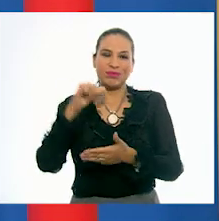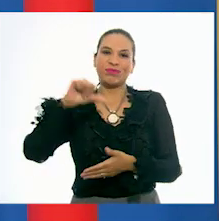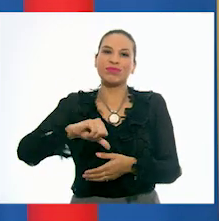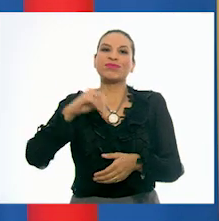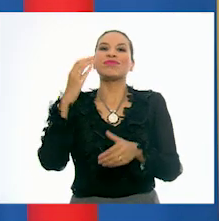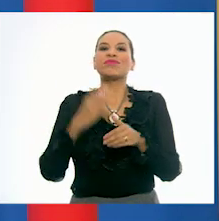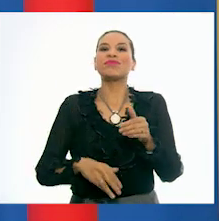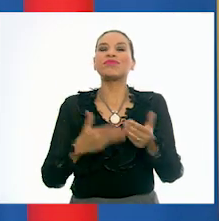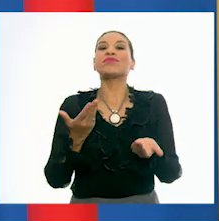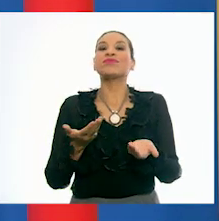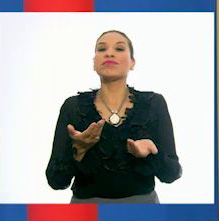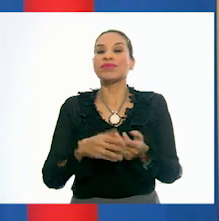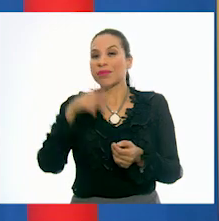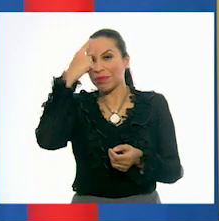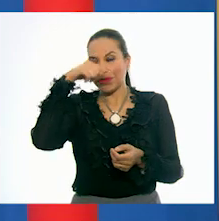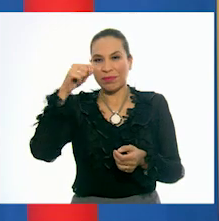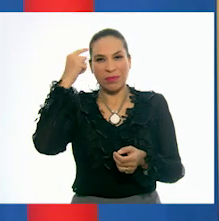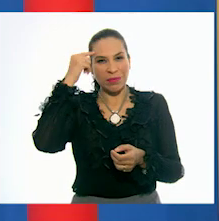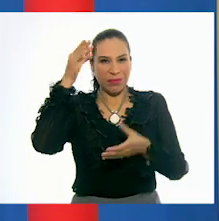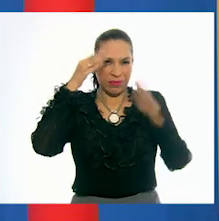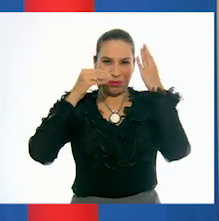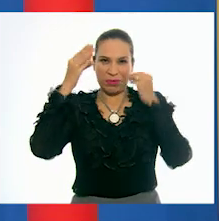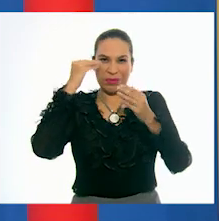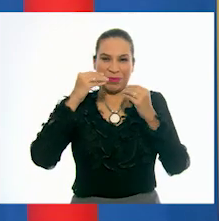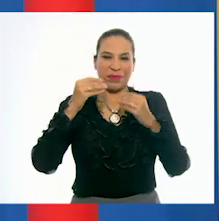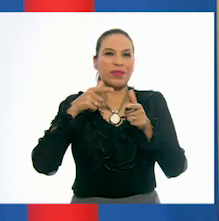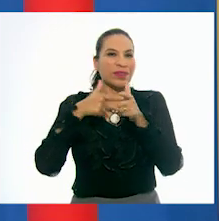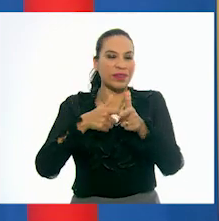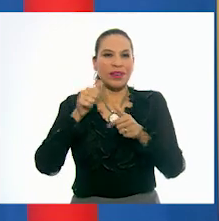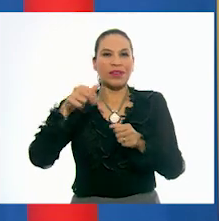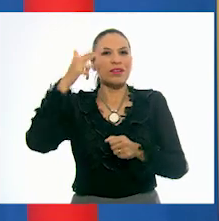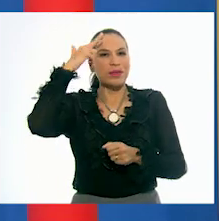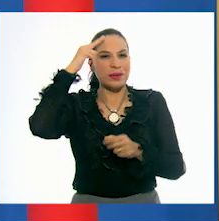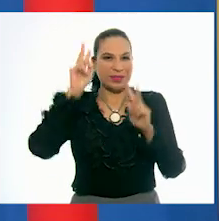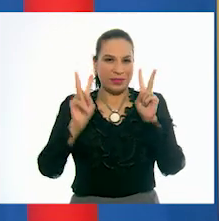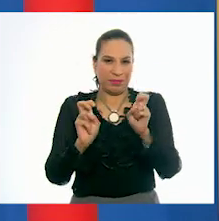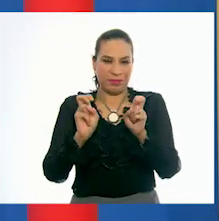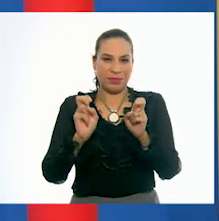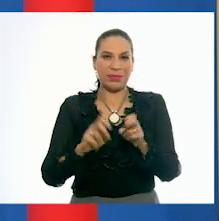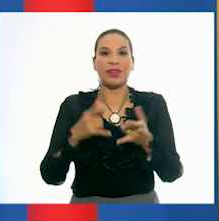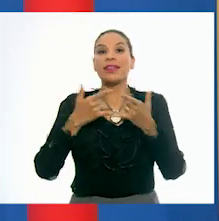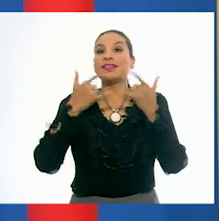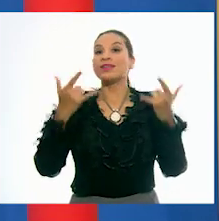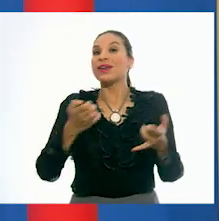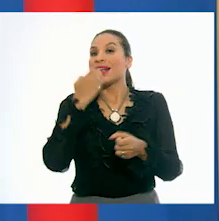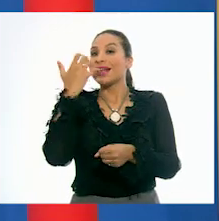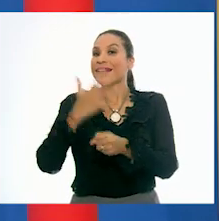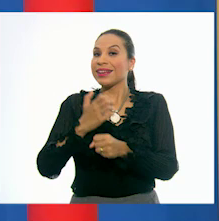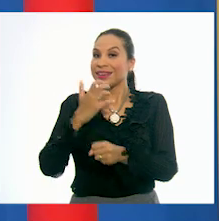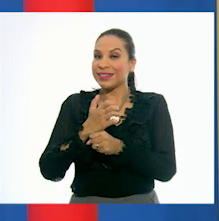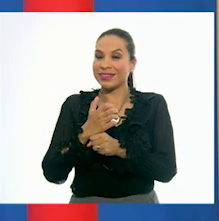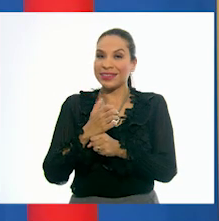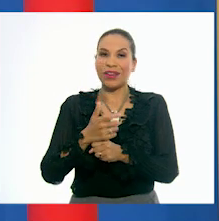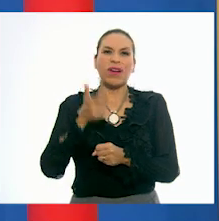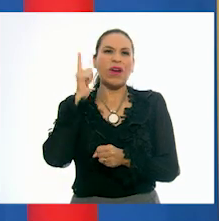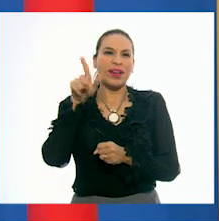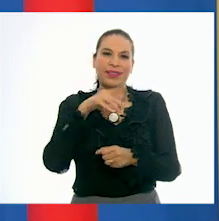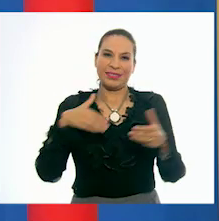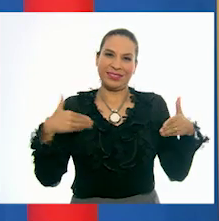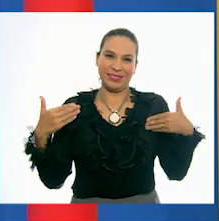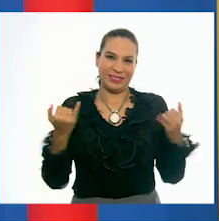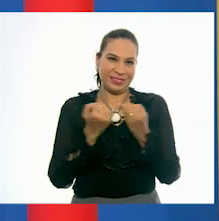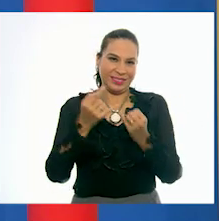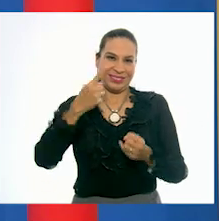hoy hemos terminado con, para refrescar nuestros aprendizajes, el Porfiriato, historia de 5º grado. Espero lo hayan